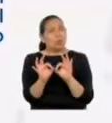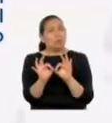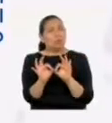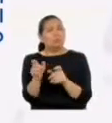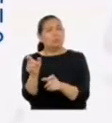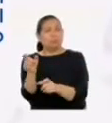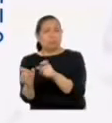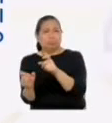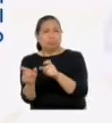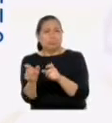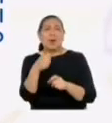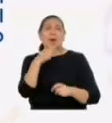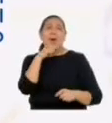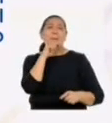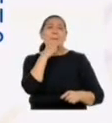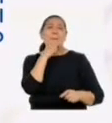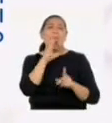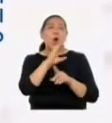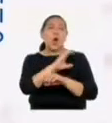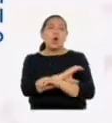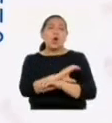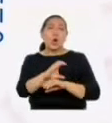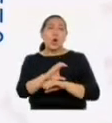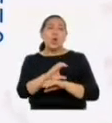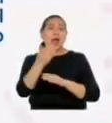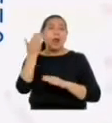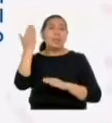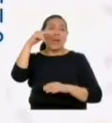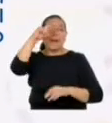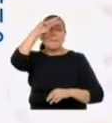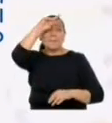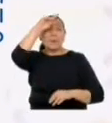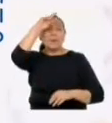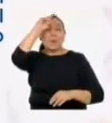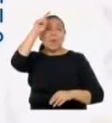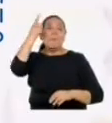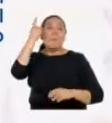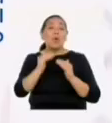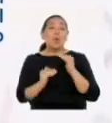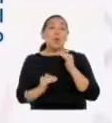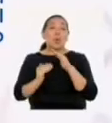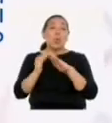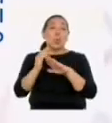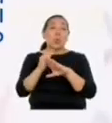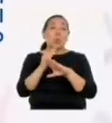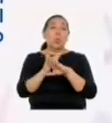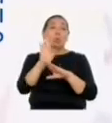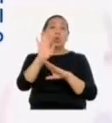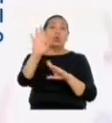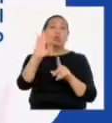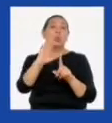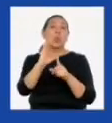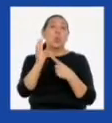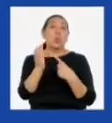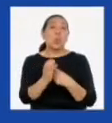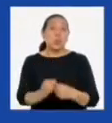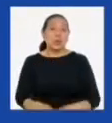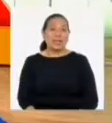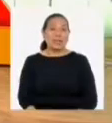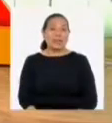la participación de las mujeres de la costa norte del antiguo Perú para alcanzar el desarrollo de sus